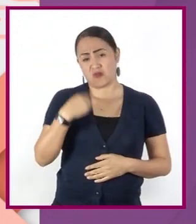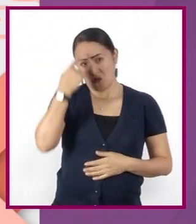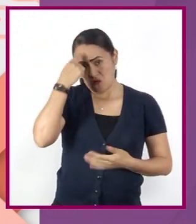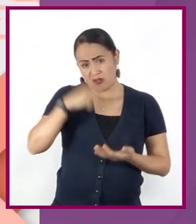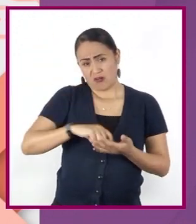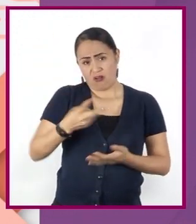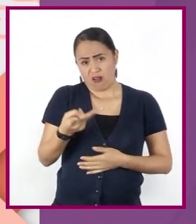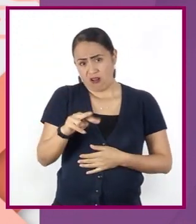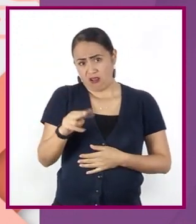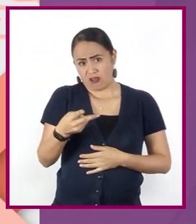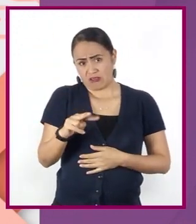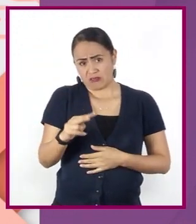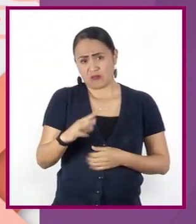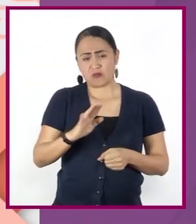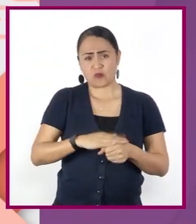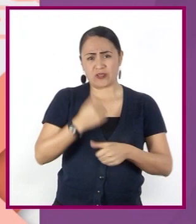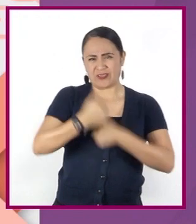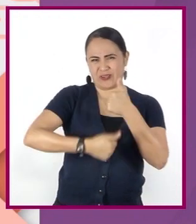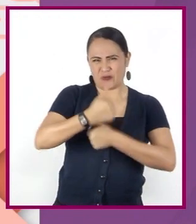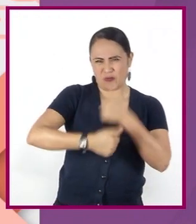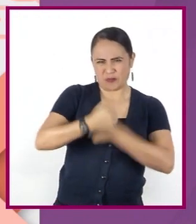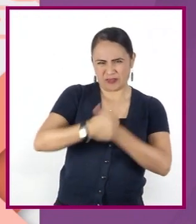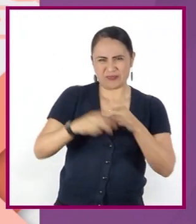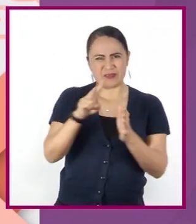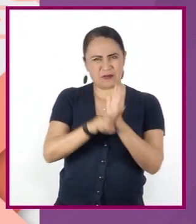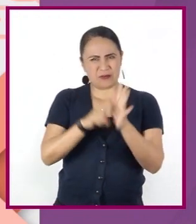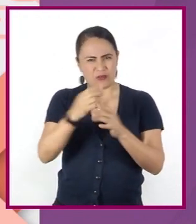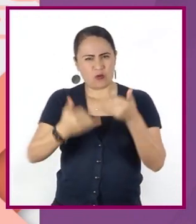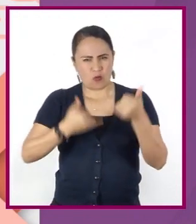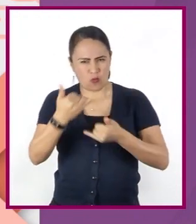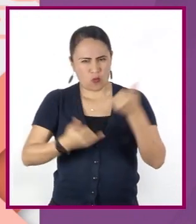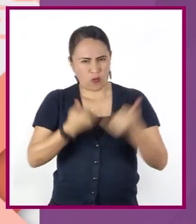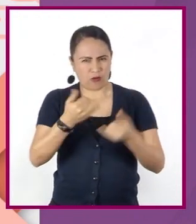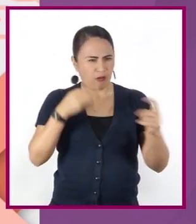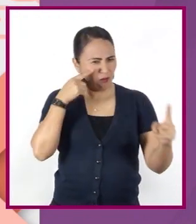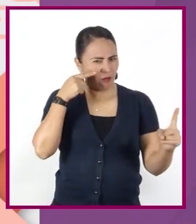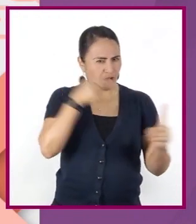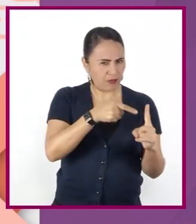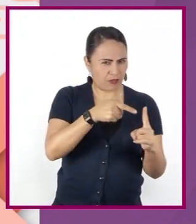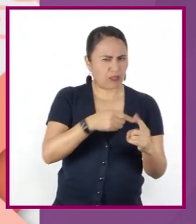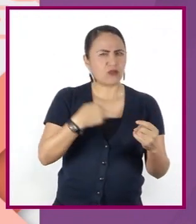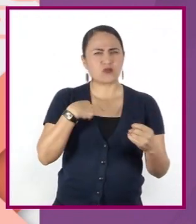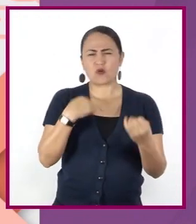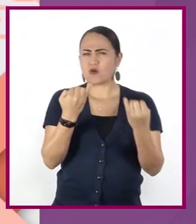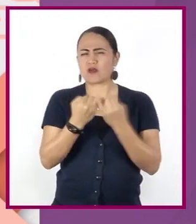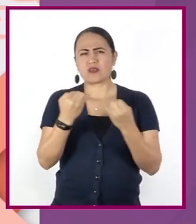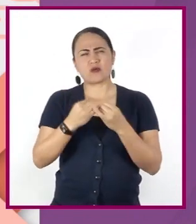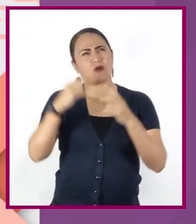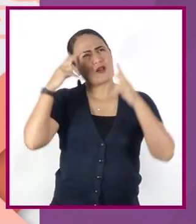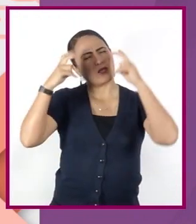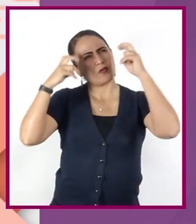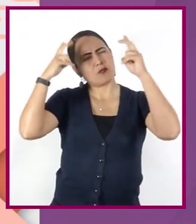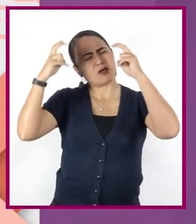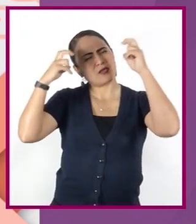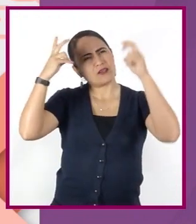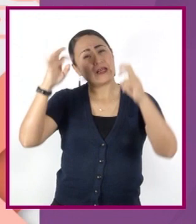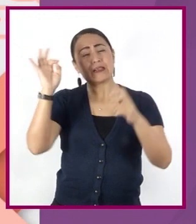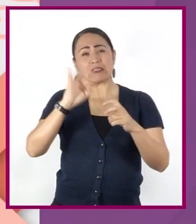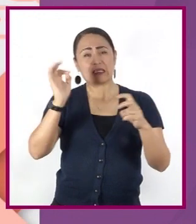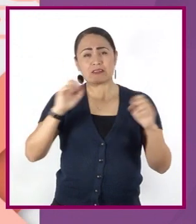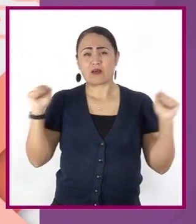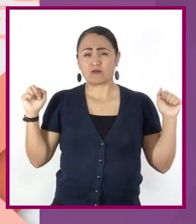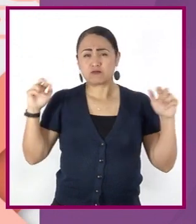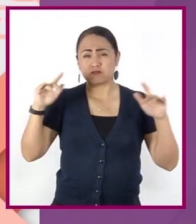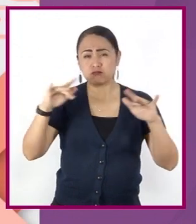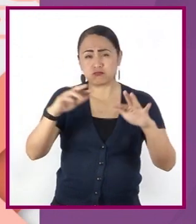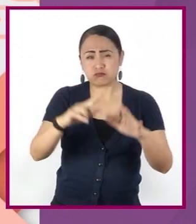porque enfatiza la competencia de videojuegos y además esto me permite que me imagine qué tan ruidosa o concurrida pudo